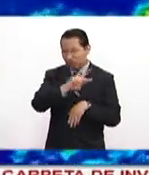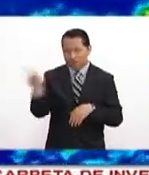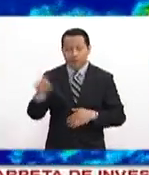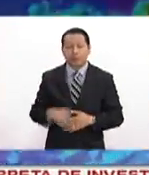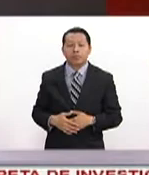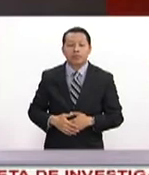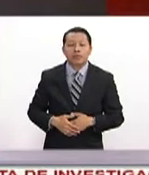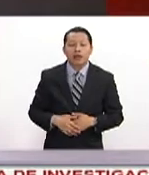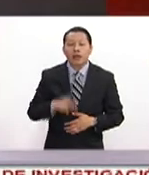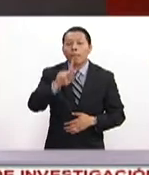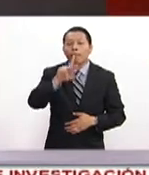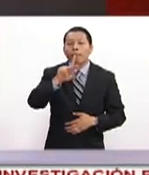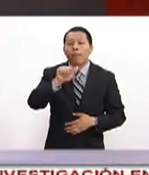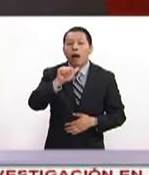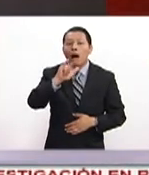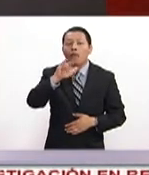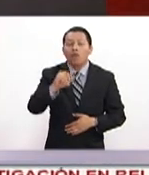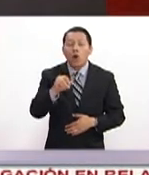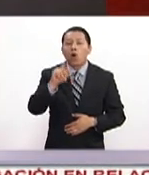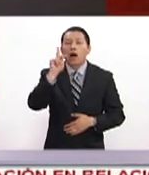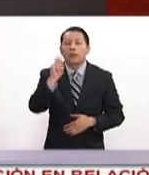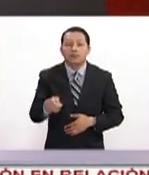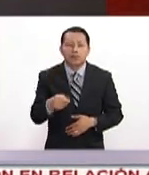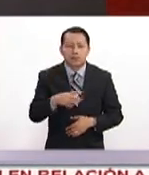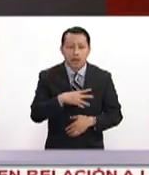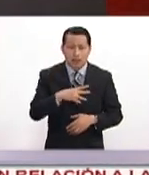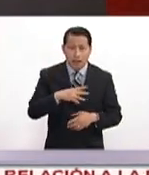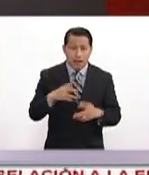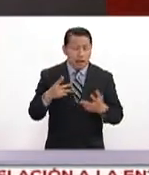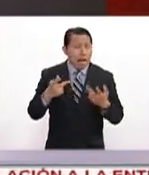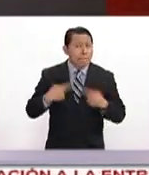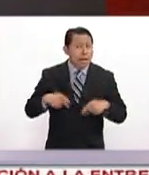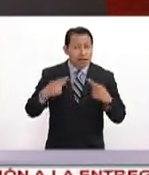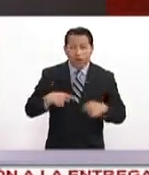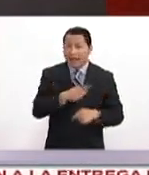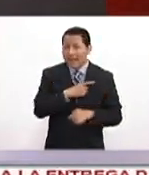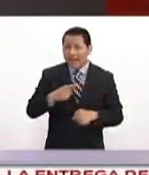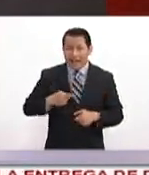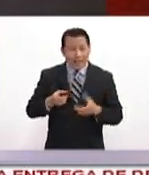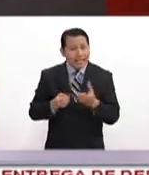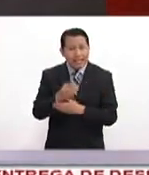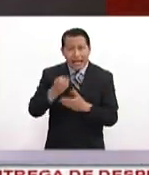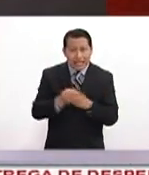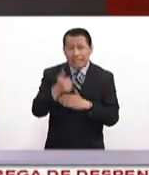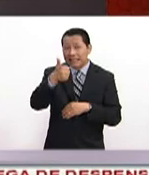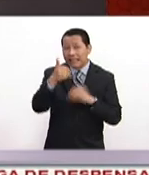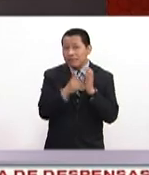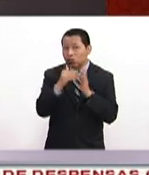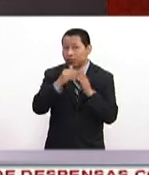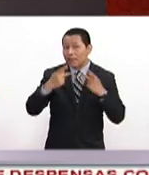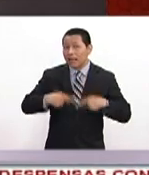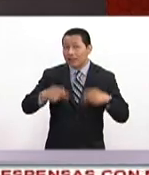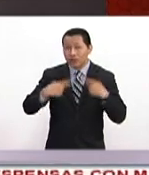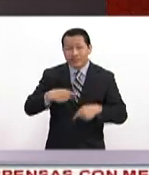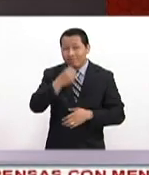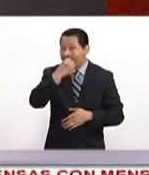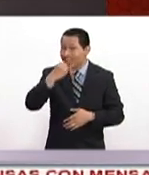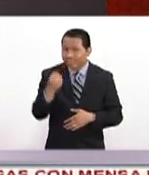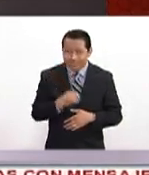Pablo, es una de las evacuaciones más impresionantes en la historia. Más de 6 millones de personas tuvieron que